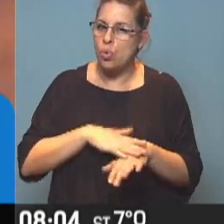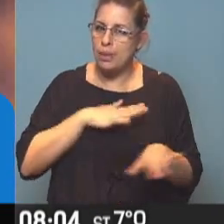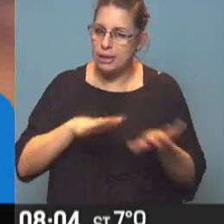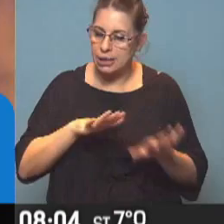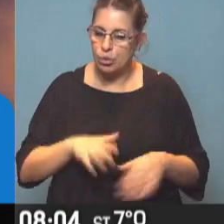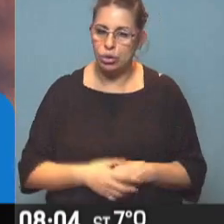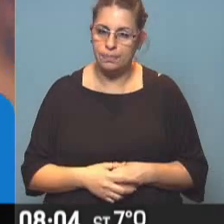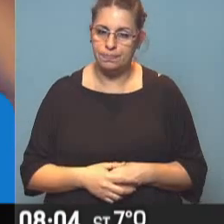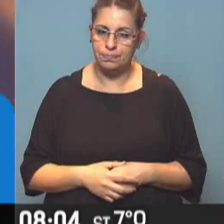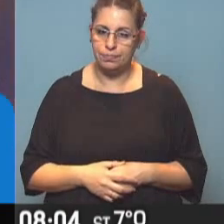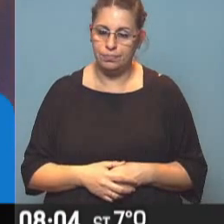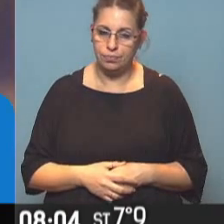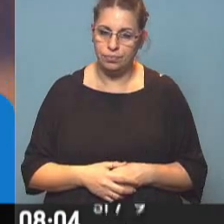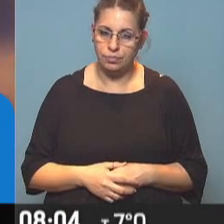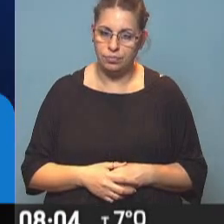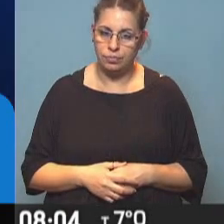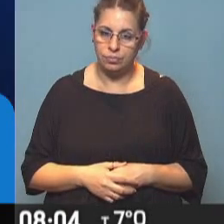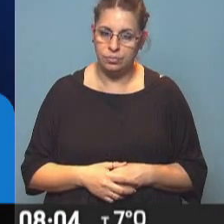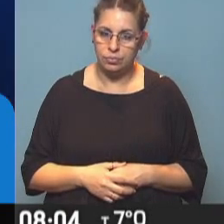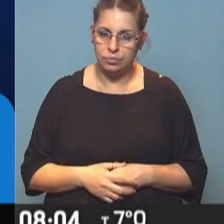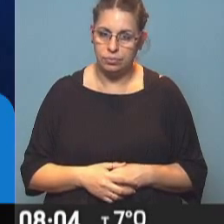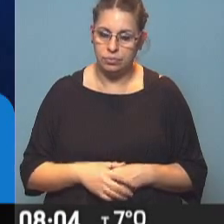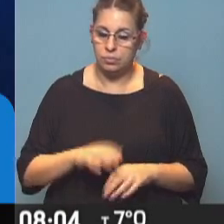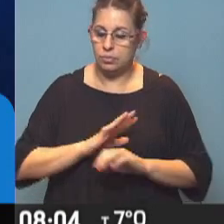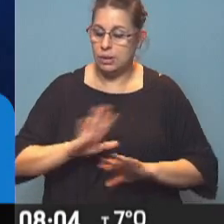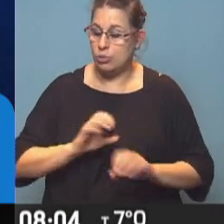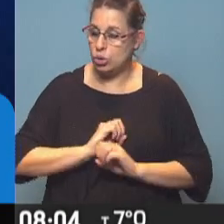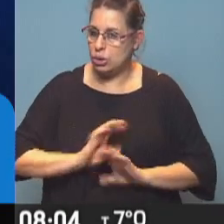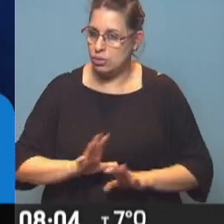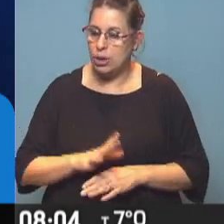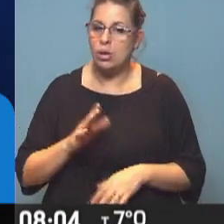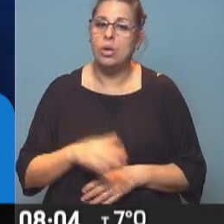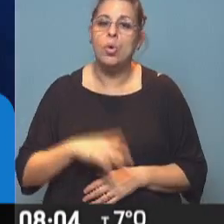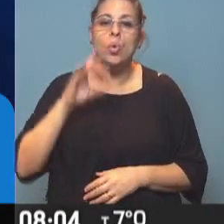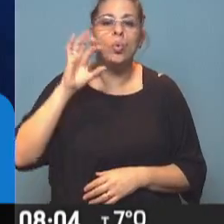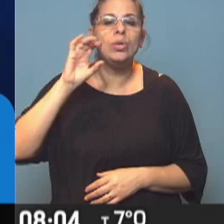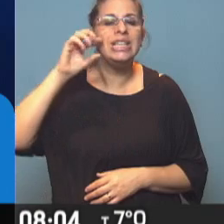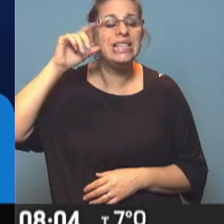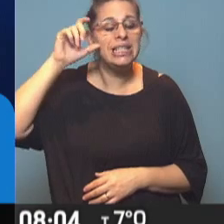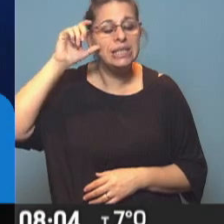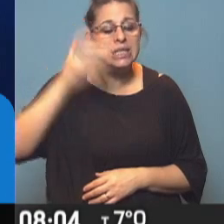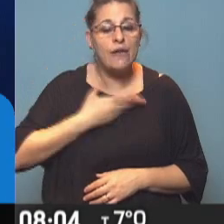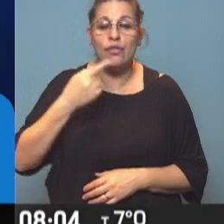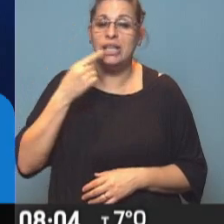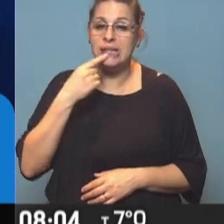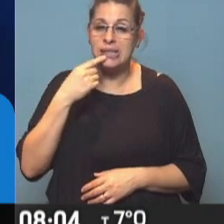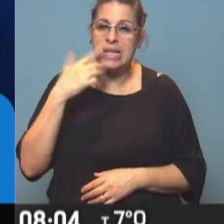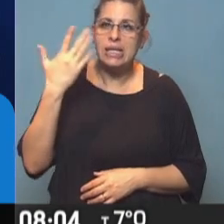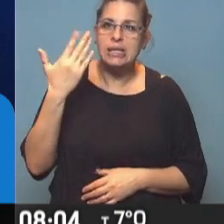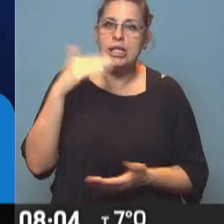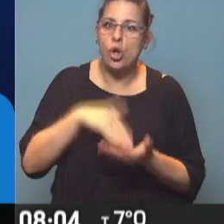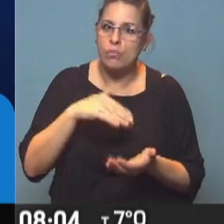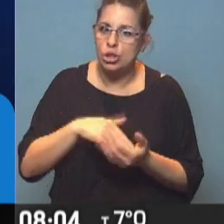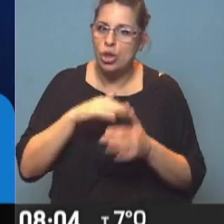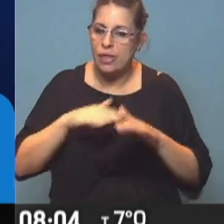este terrible desastre natural. Es un desastre terrible por su magnitud. UNICEF estima que en total hay alrededor de 5 millones